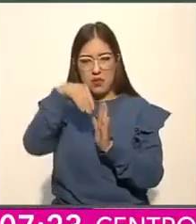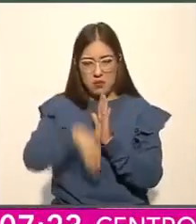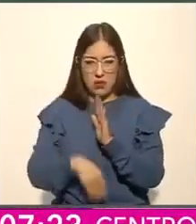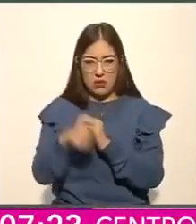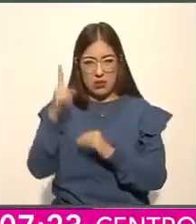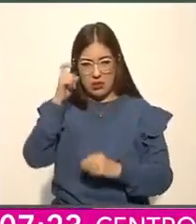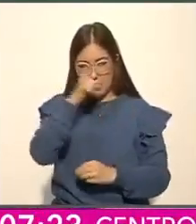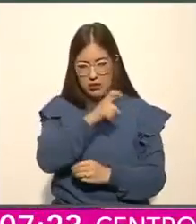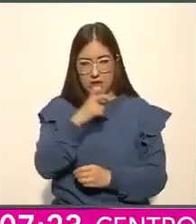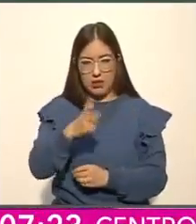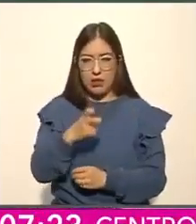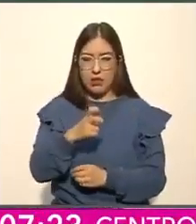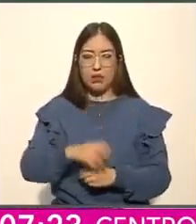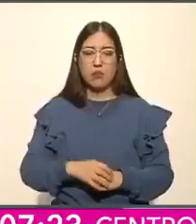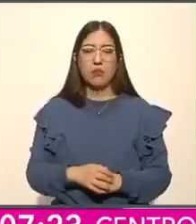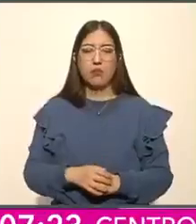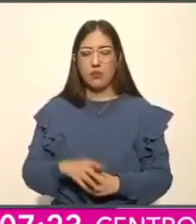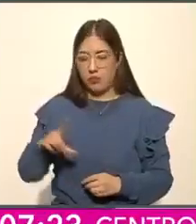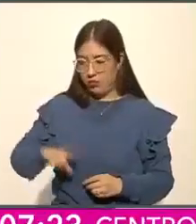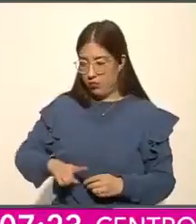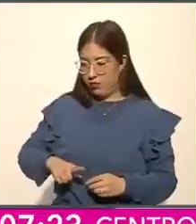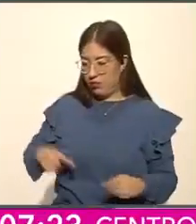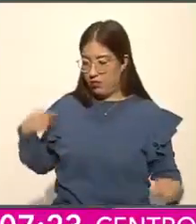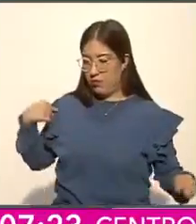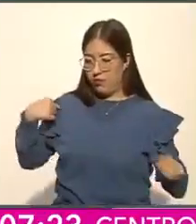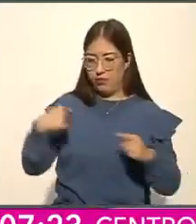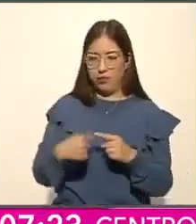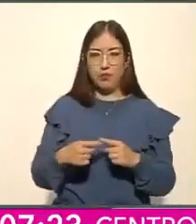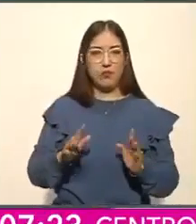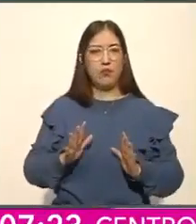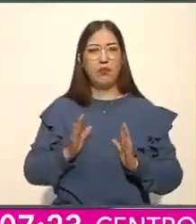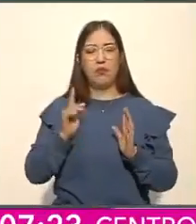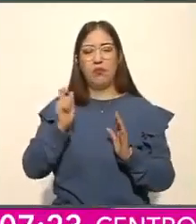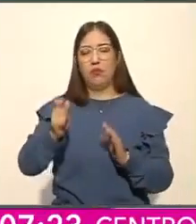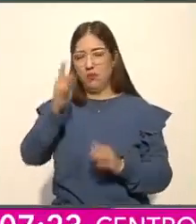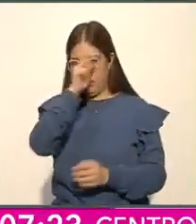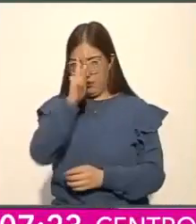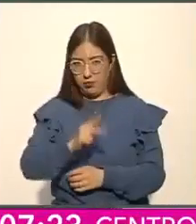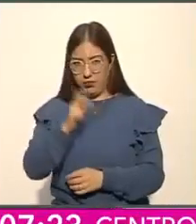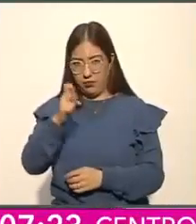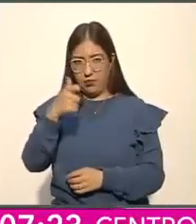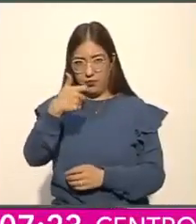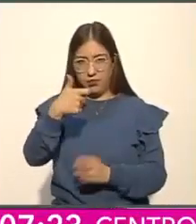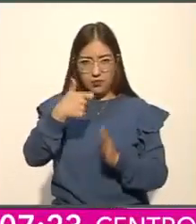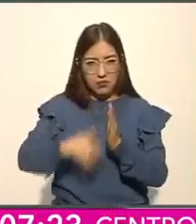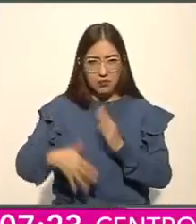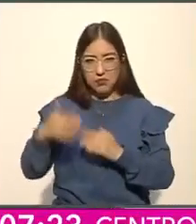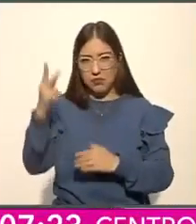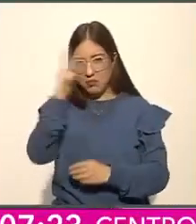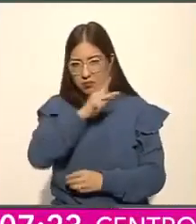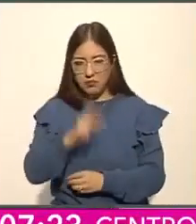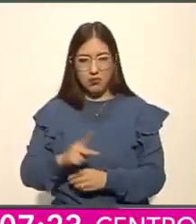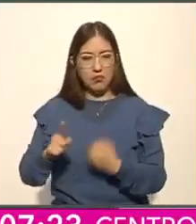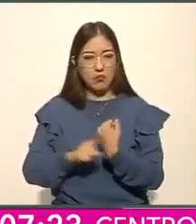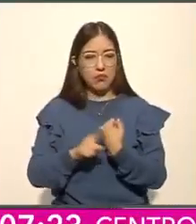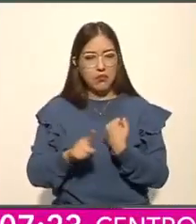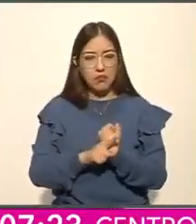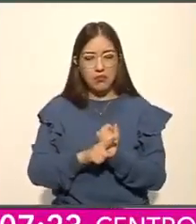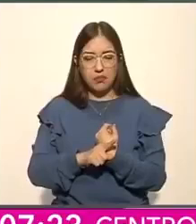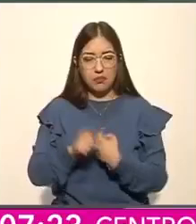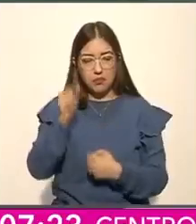primeras semanas del sexenio surgió una severa crisis económica. Era